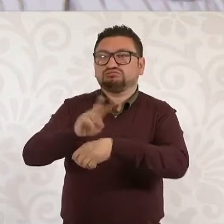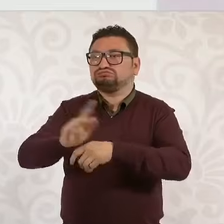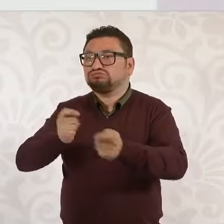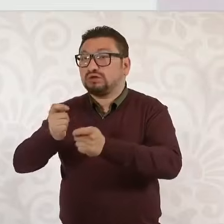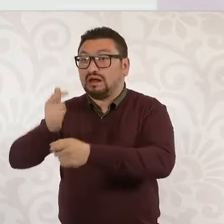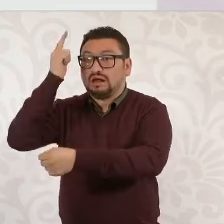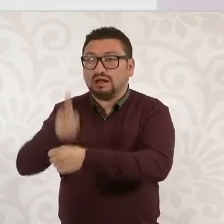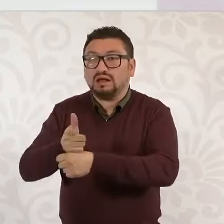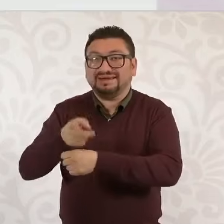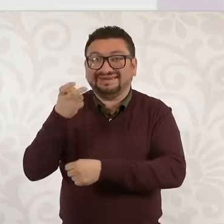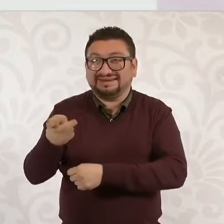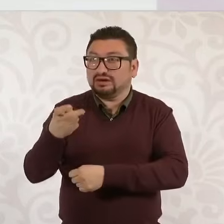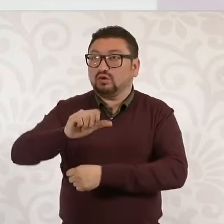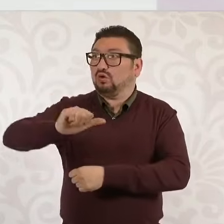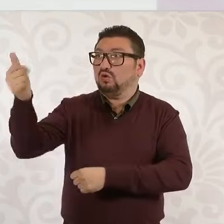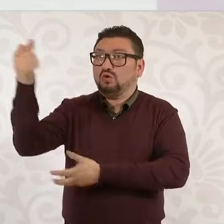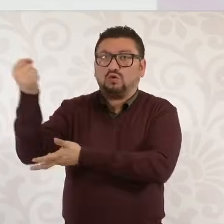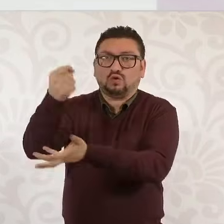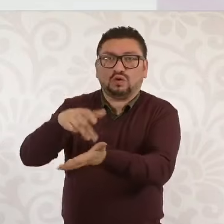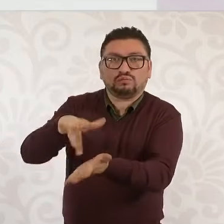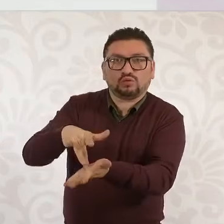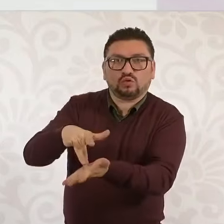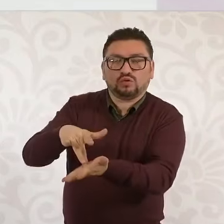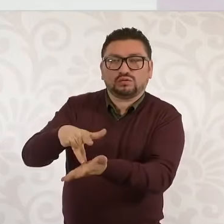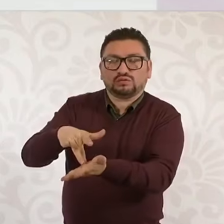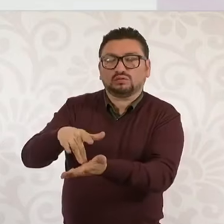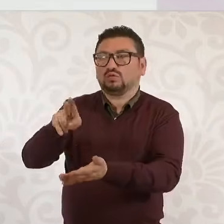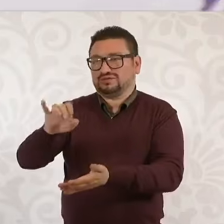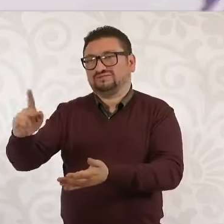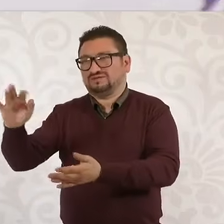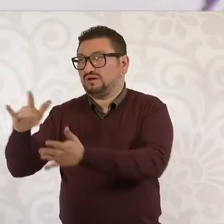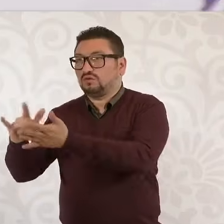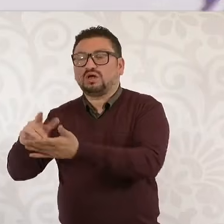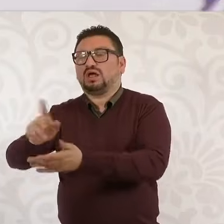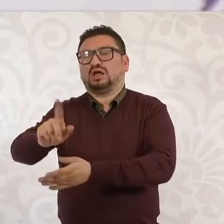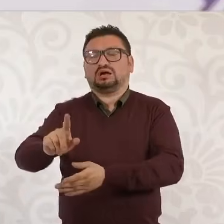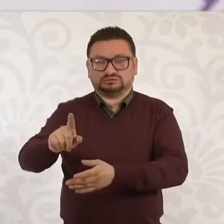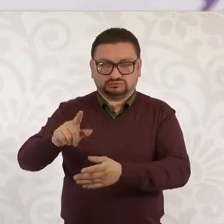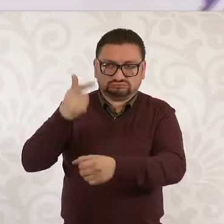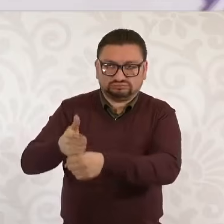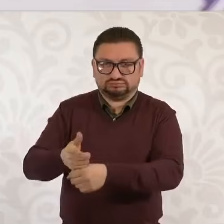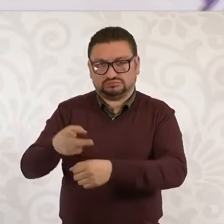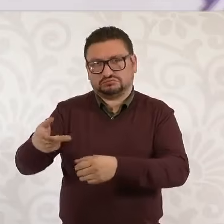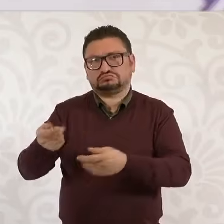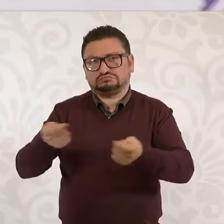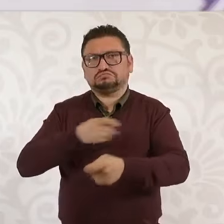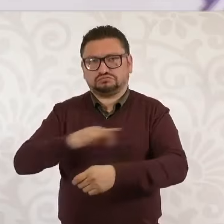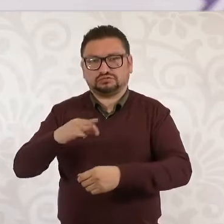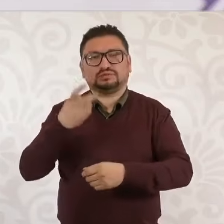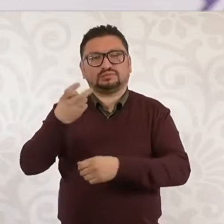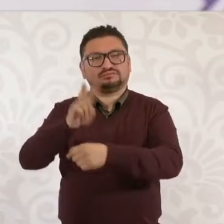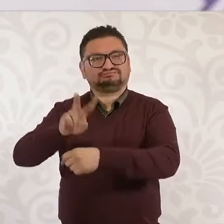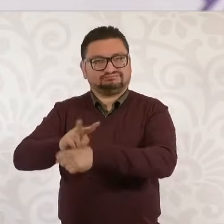conoce del uso de estos recursos, ¿no? Con apoyo de la UIF y otras áreas. Entonces, eso es lo